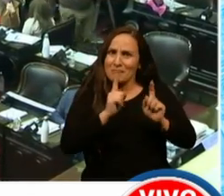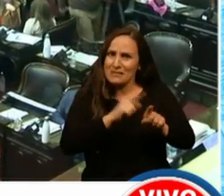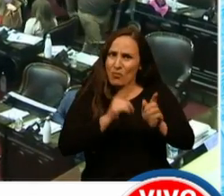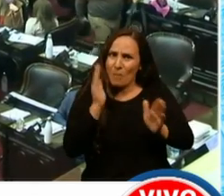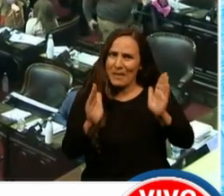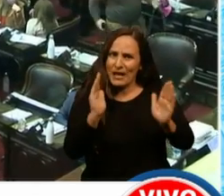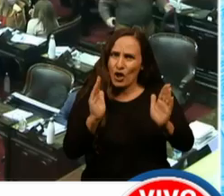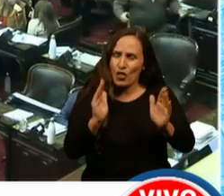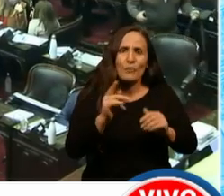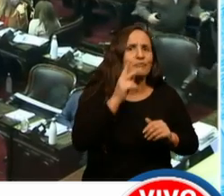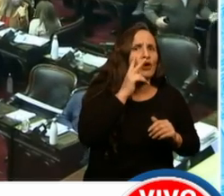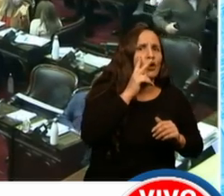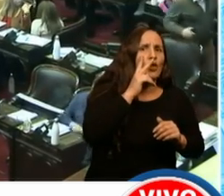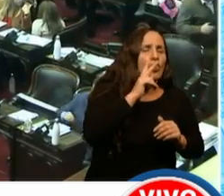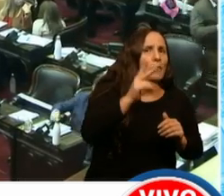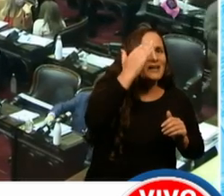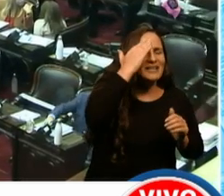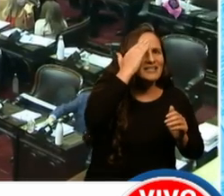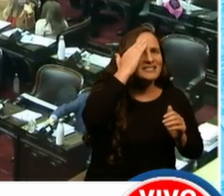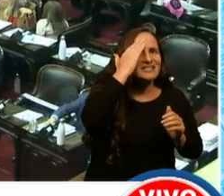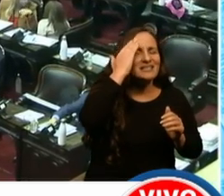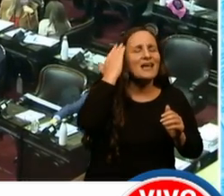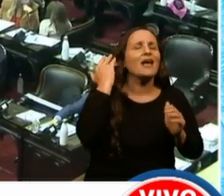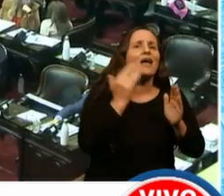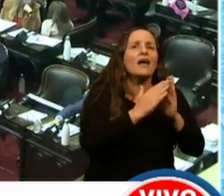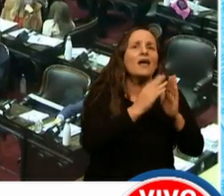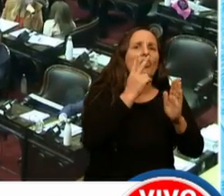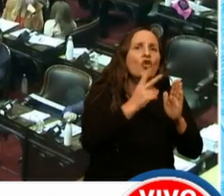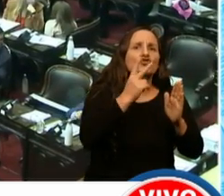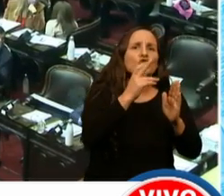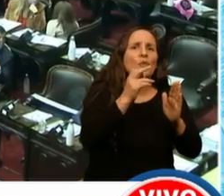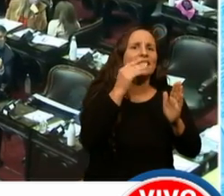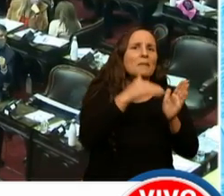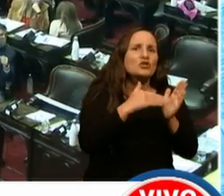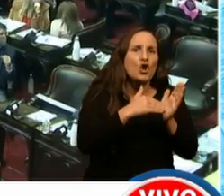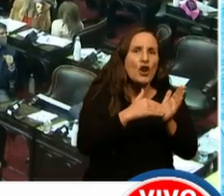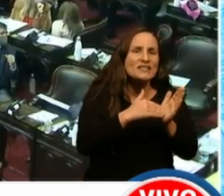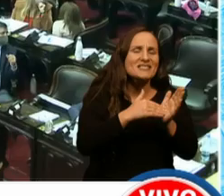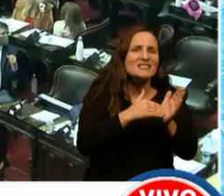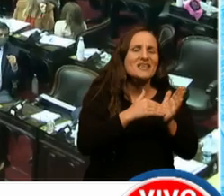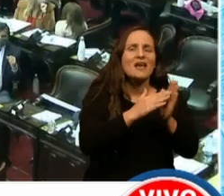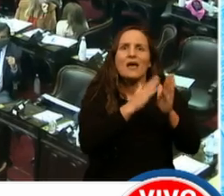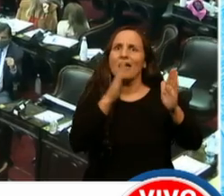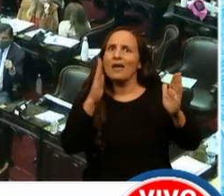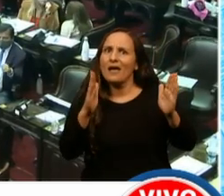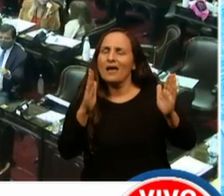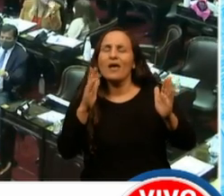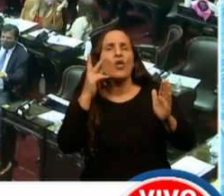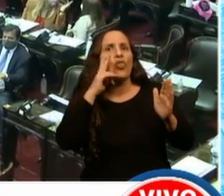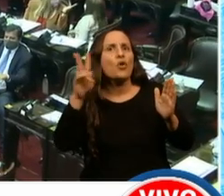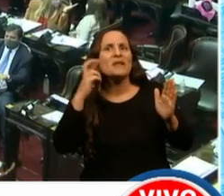que en el 2015 el patrimonio era 220 millones y al terminar